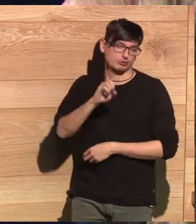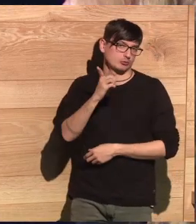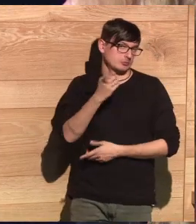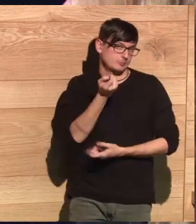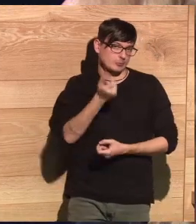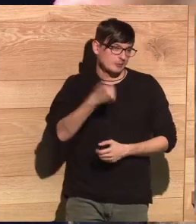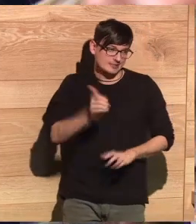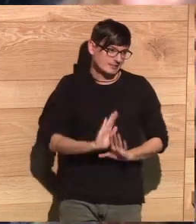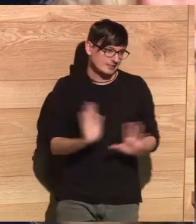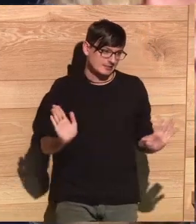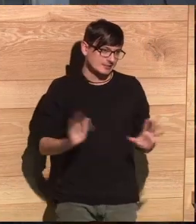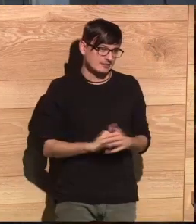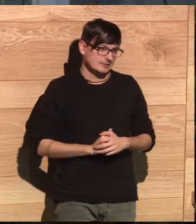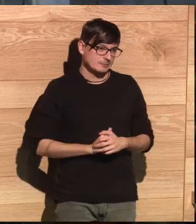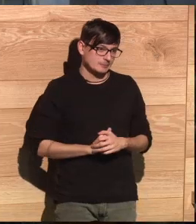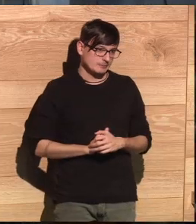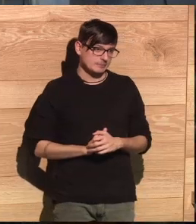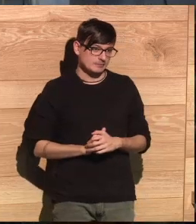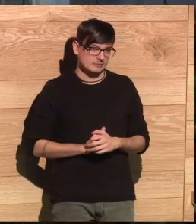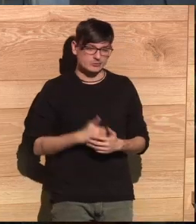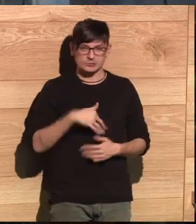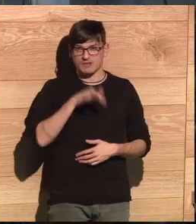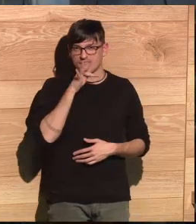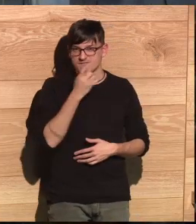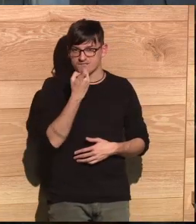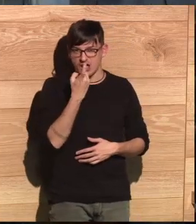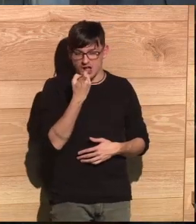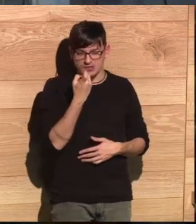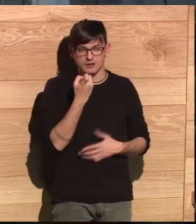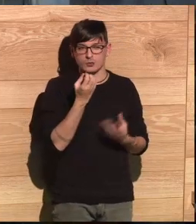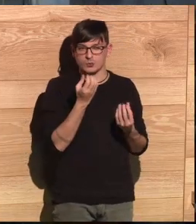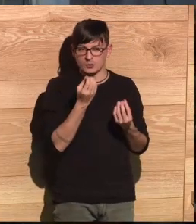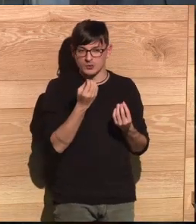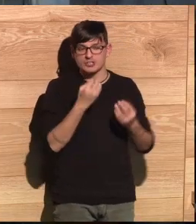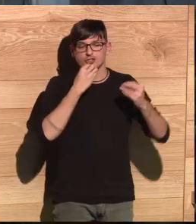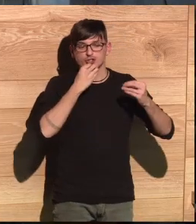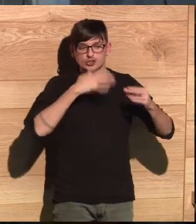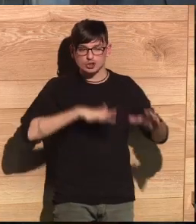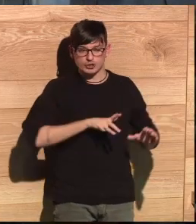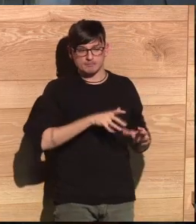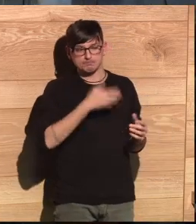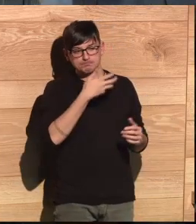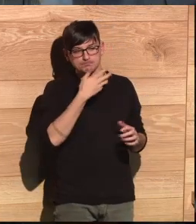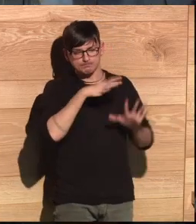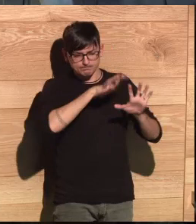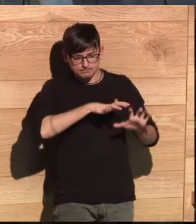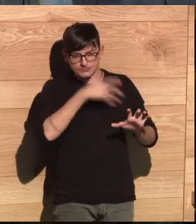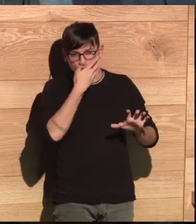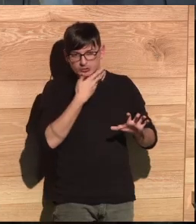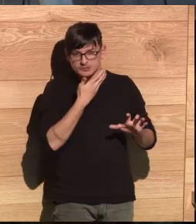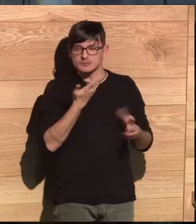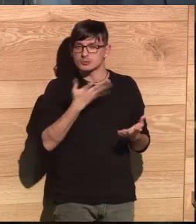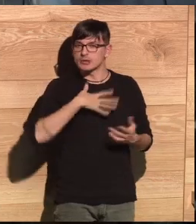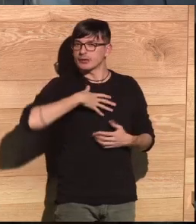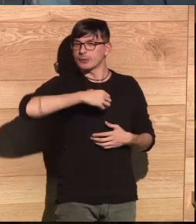más. Bueno, todavía queda mucho para que conozcamos esa historia, pero si hay unas heroínas en este cuento son